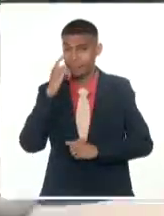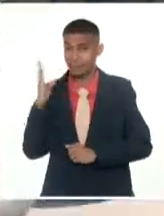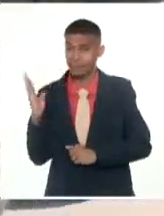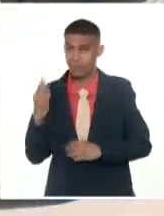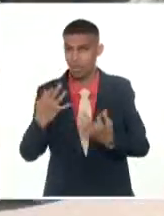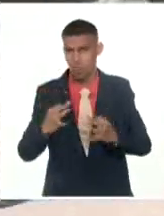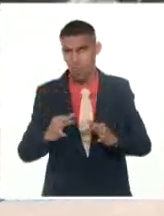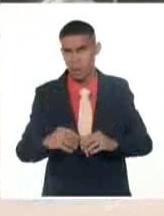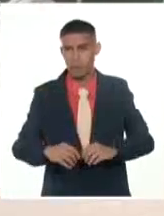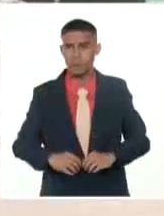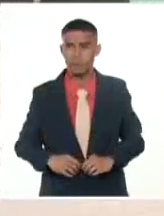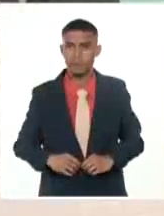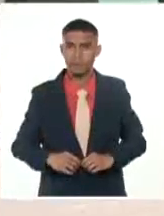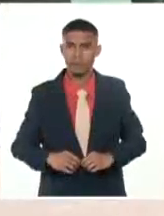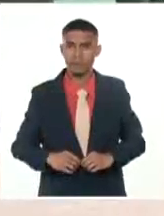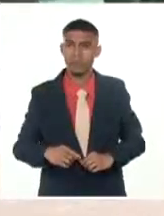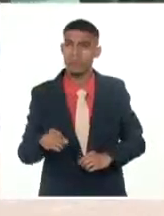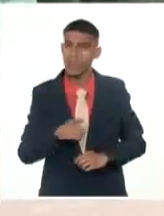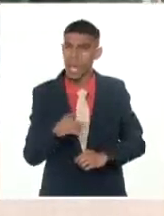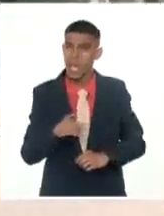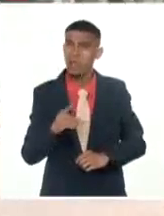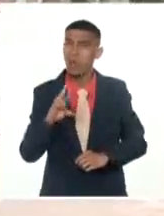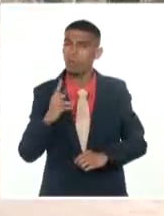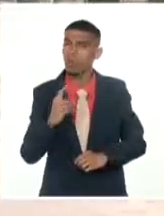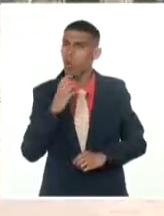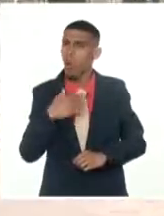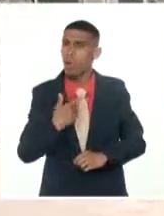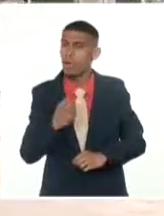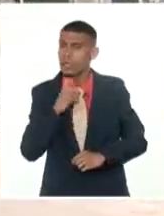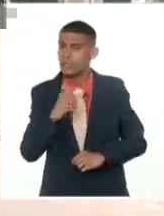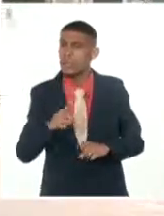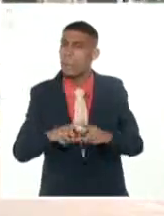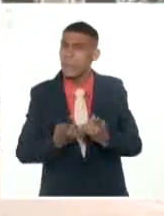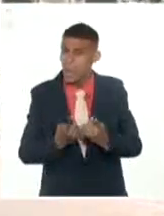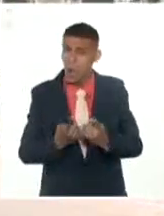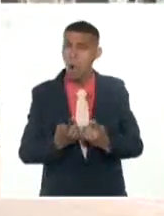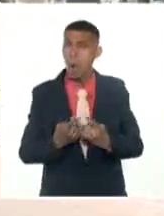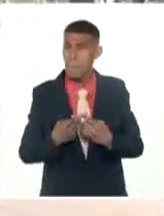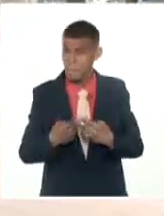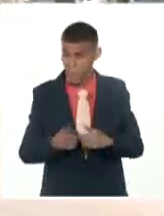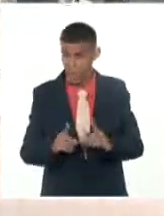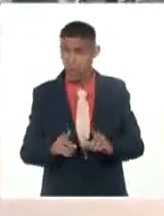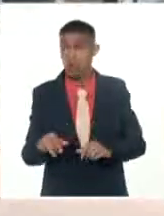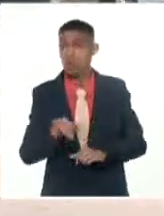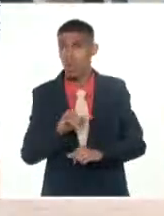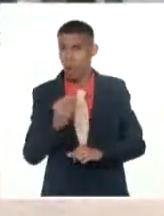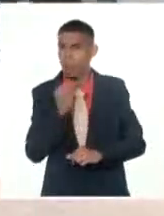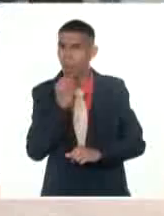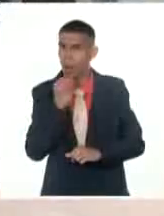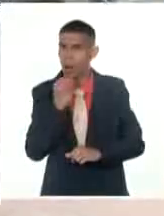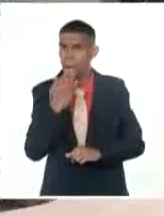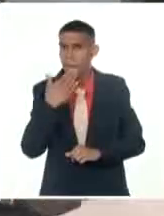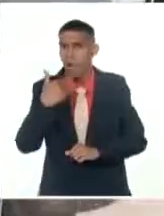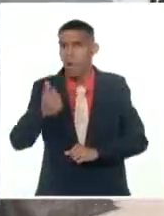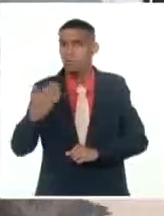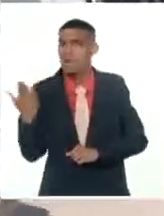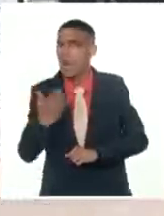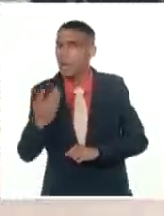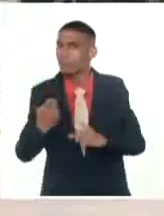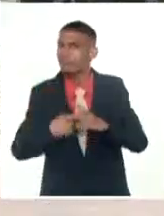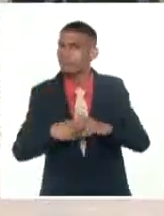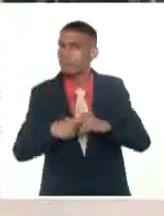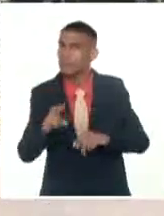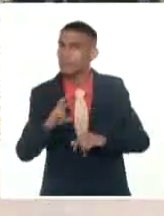tradicional. La operación resulta engorrosa, pero constituye hoy la única vía para dar solución de manera